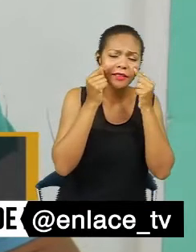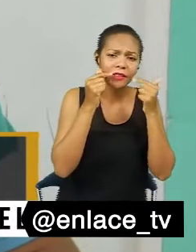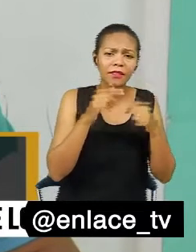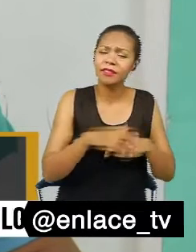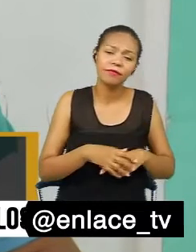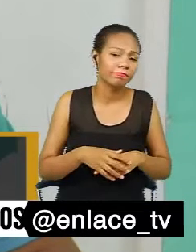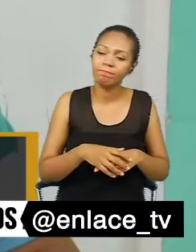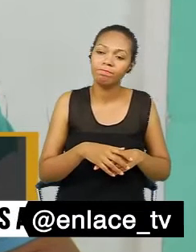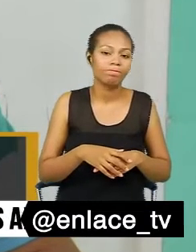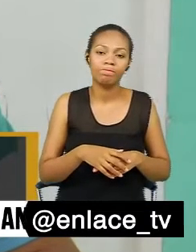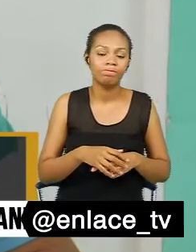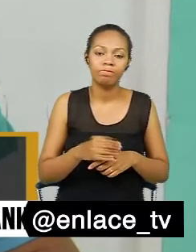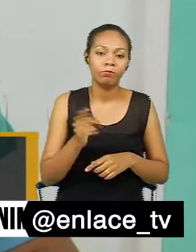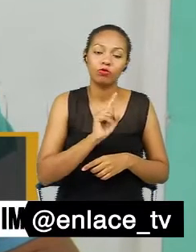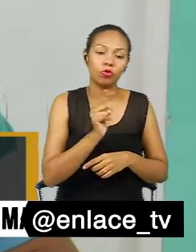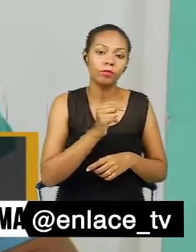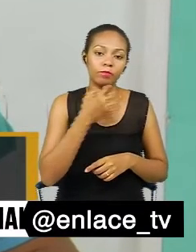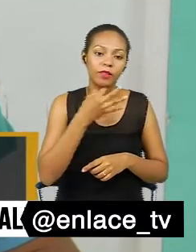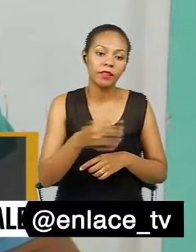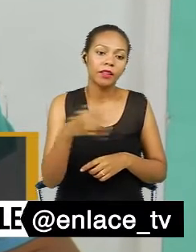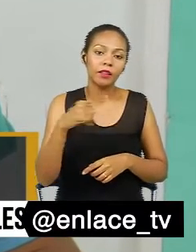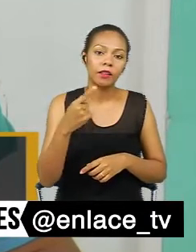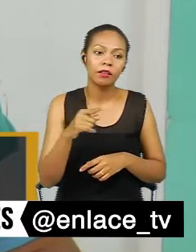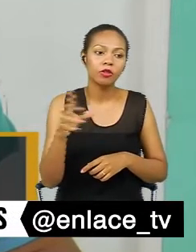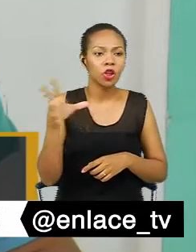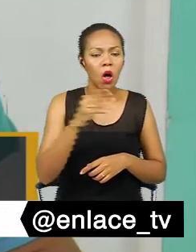nuestro pueblo colombiano quizás a caer en el error